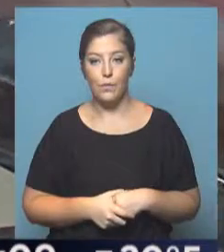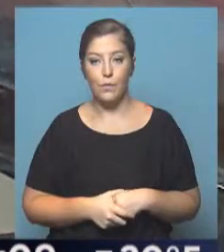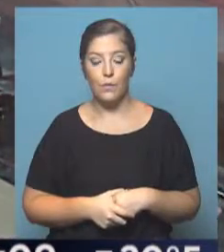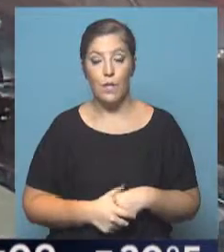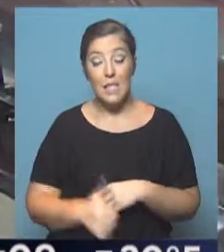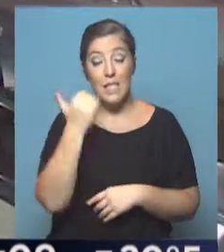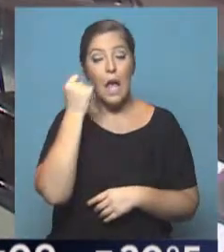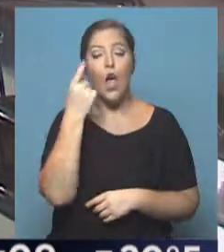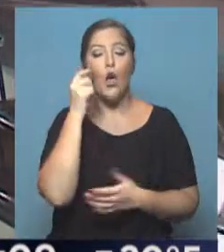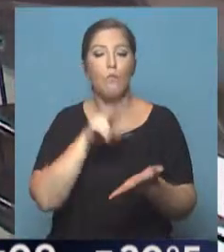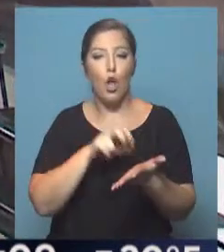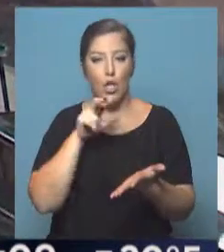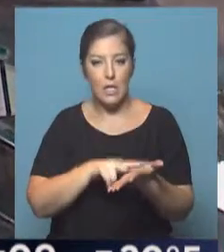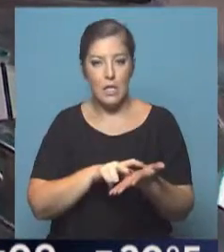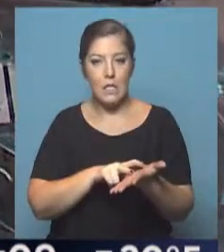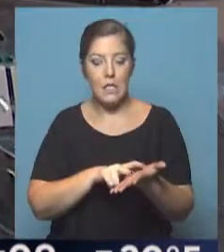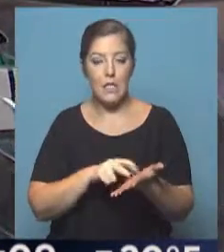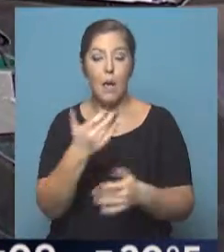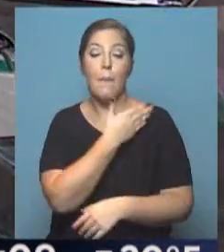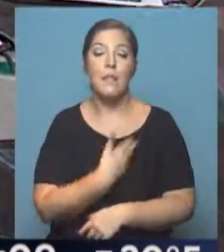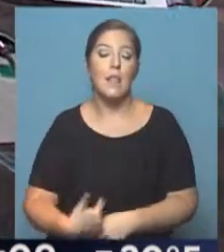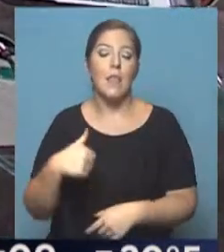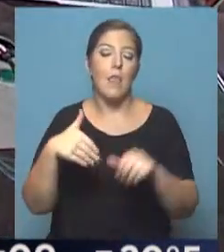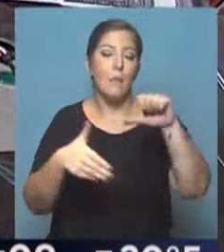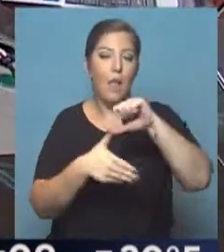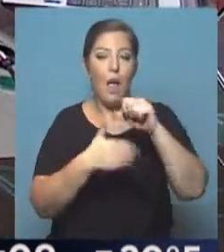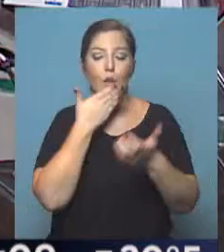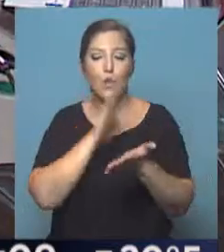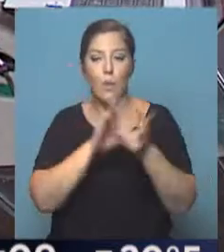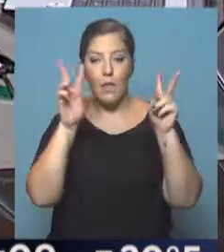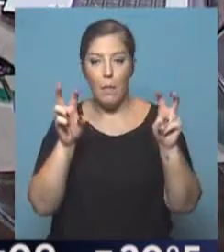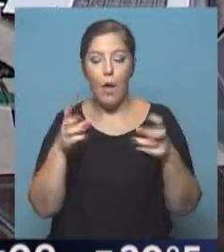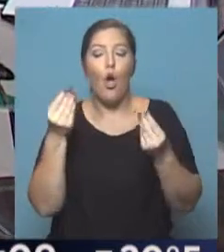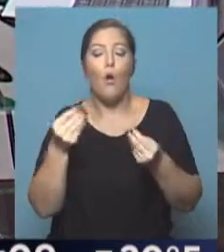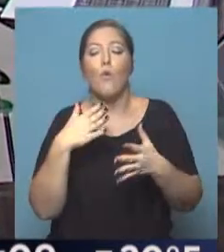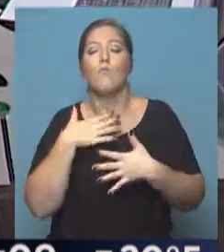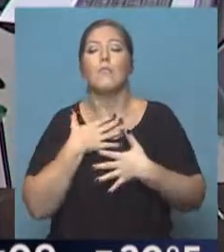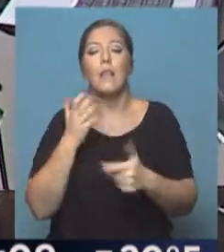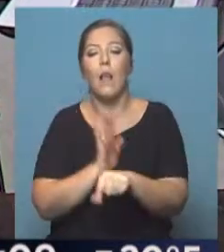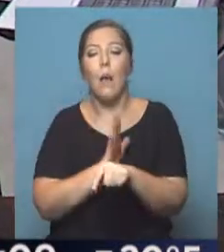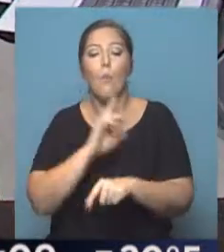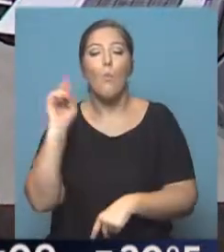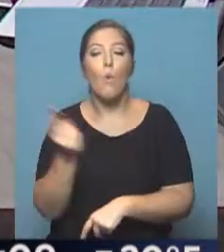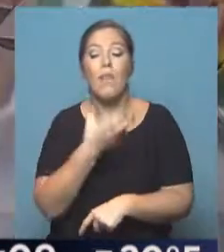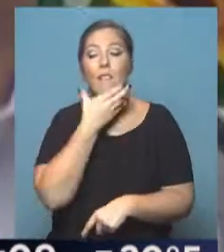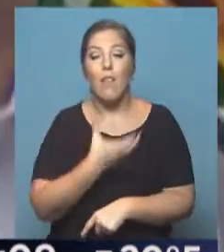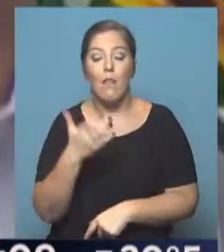Y una vez conocida la noticia, líderes latinoamericanos se pronunciaron al respecto, Silvia. ¿Cómo impactó la muerte de Fidel Castro en la